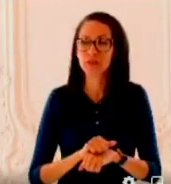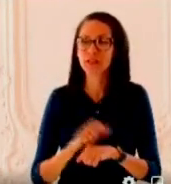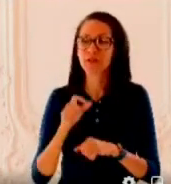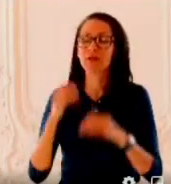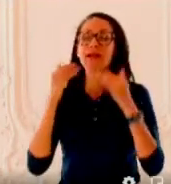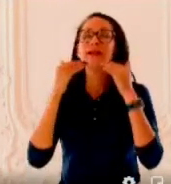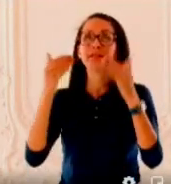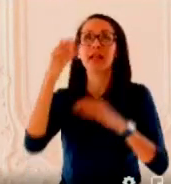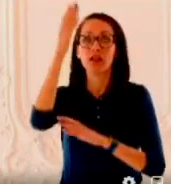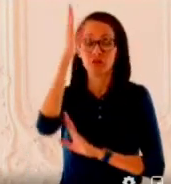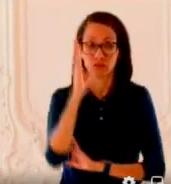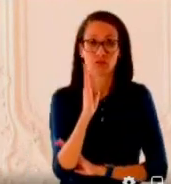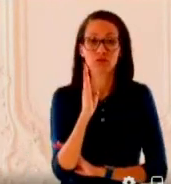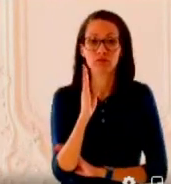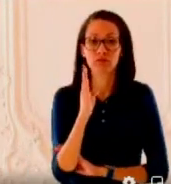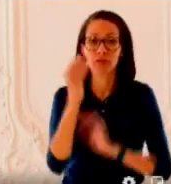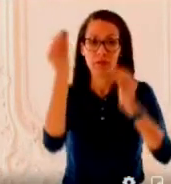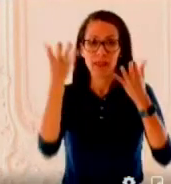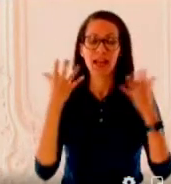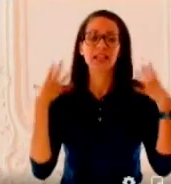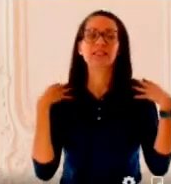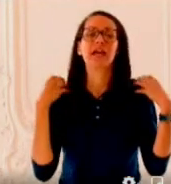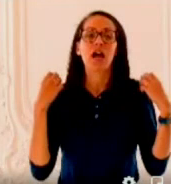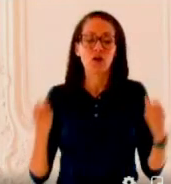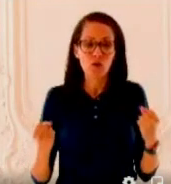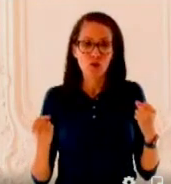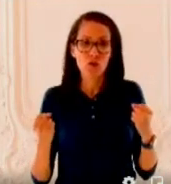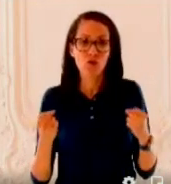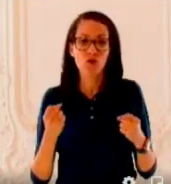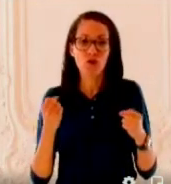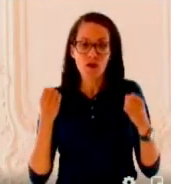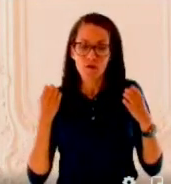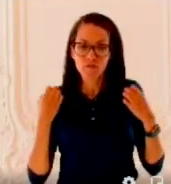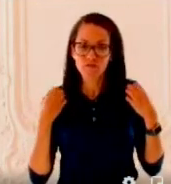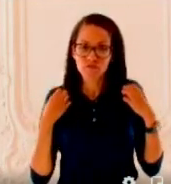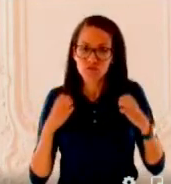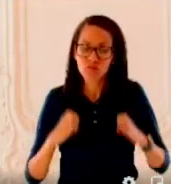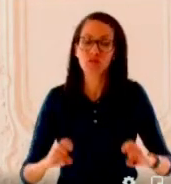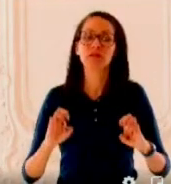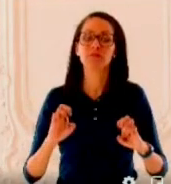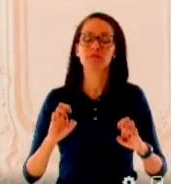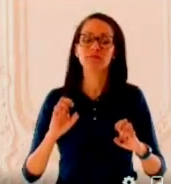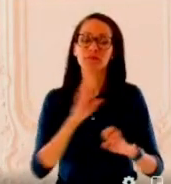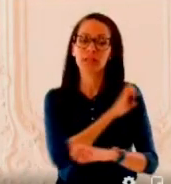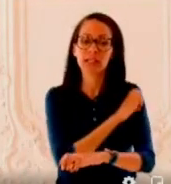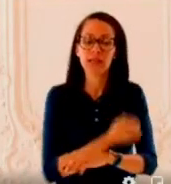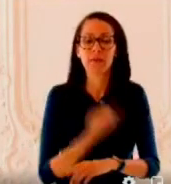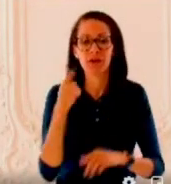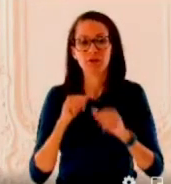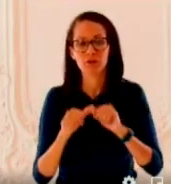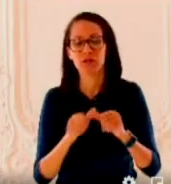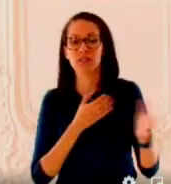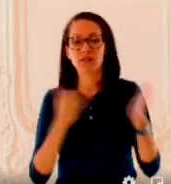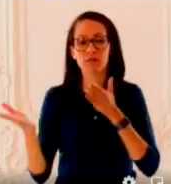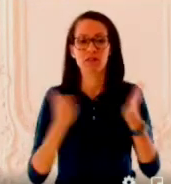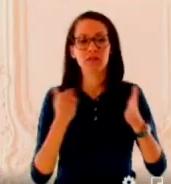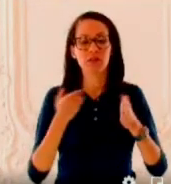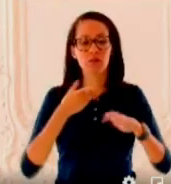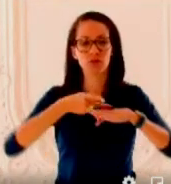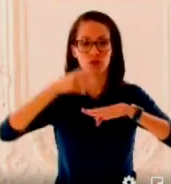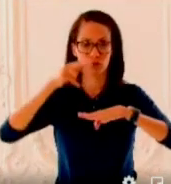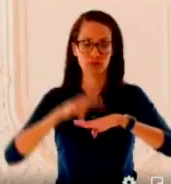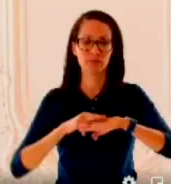agradecer a Dios, quien me da la salud, fuerza y energía para continuar sirviendo al pueblo de Puerto